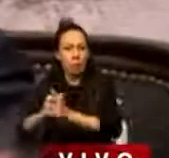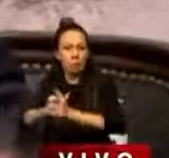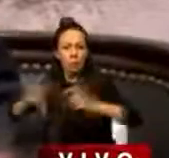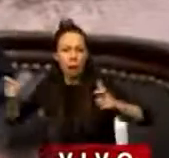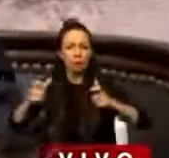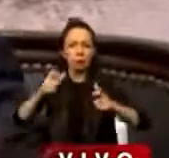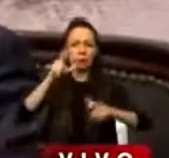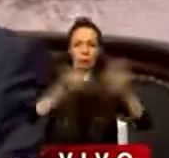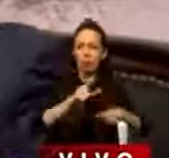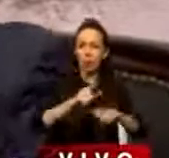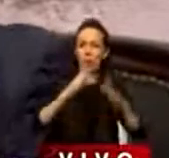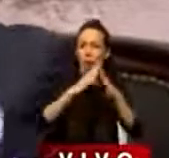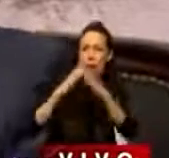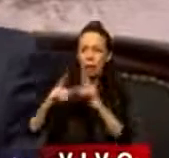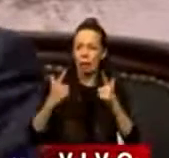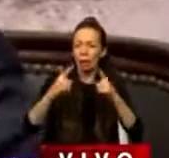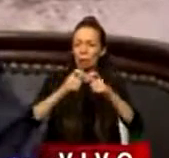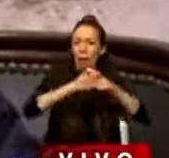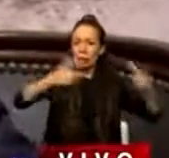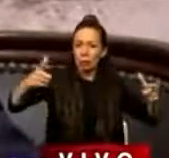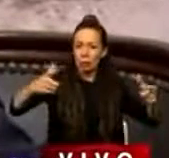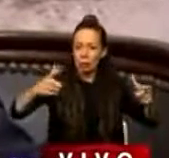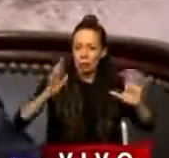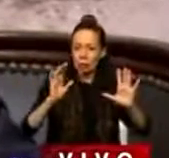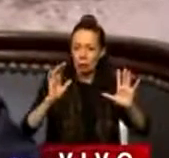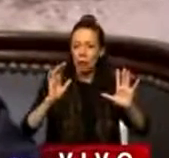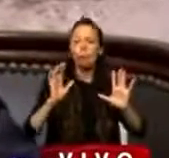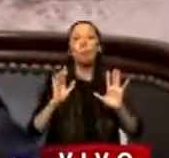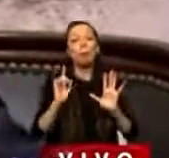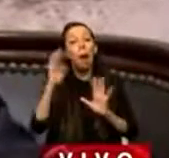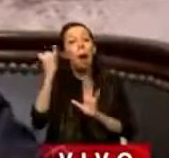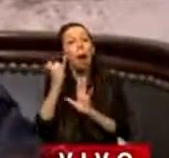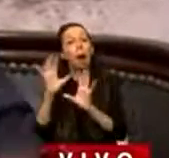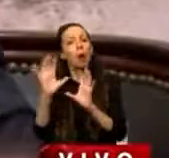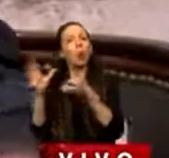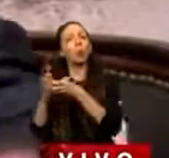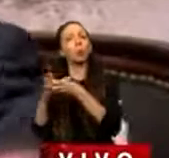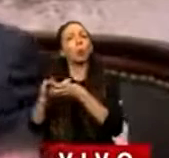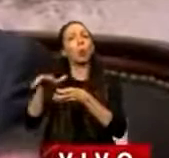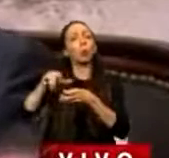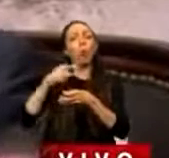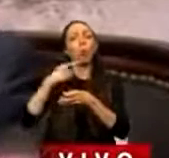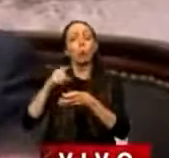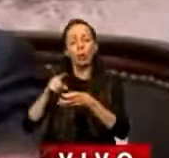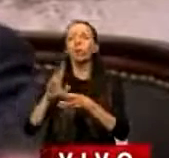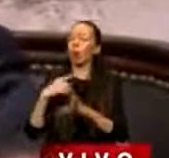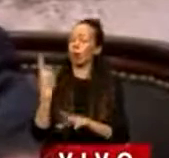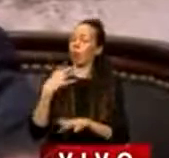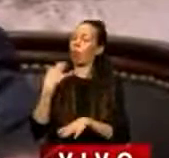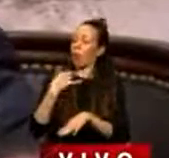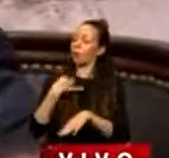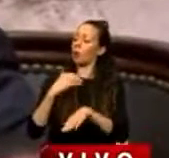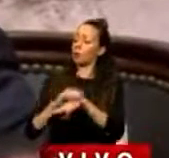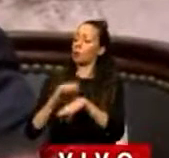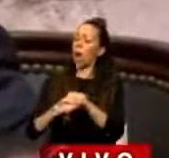Sin embargo, hay un grupo que dice que en aras de la responsabilidad hay que acompañar esta